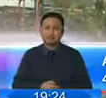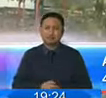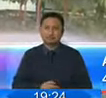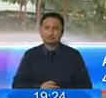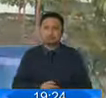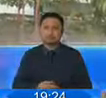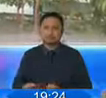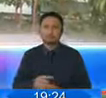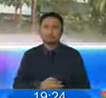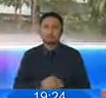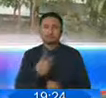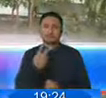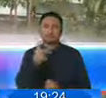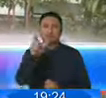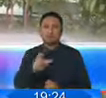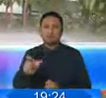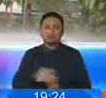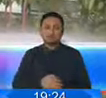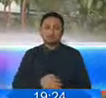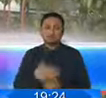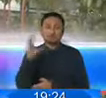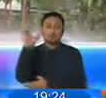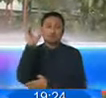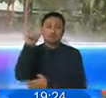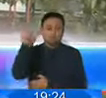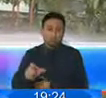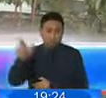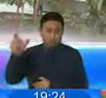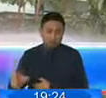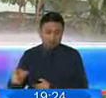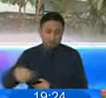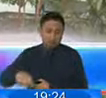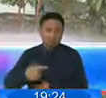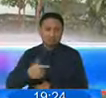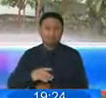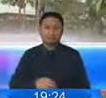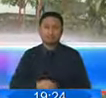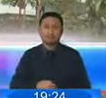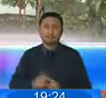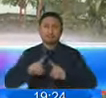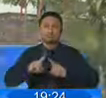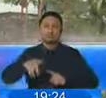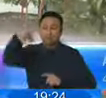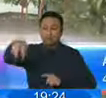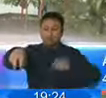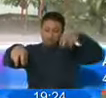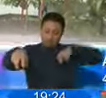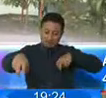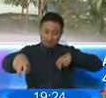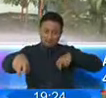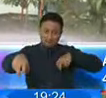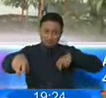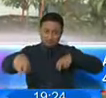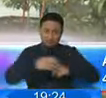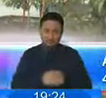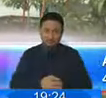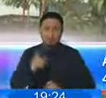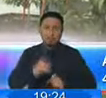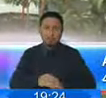transportaban dos ciudadanos de nacionalidad colombiana que se transportaban en distintos asientos para